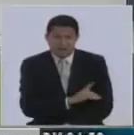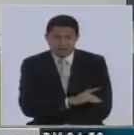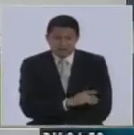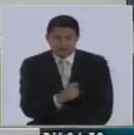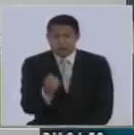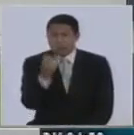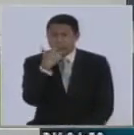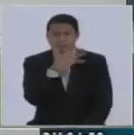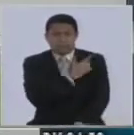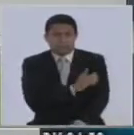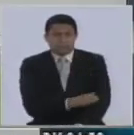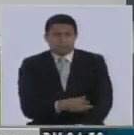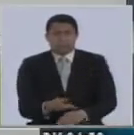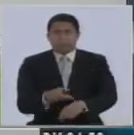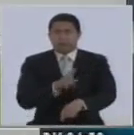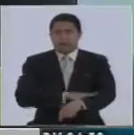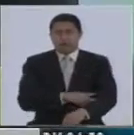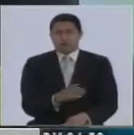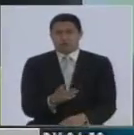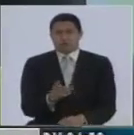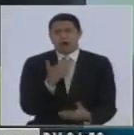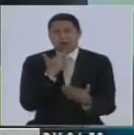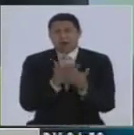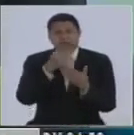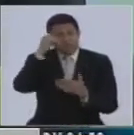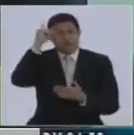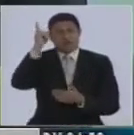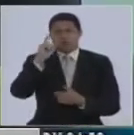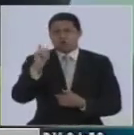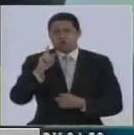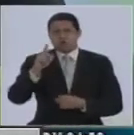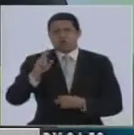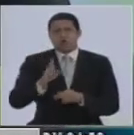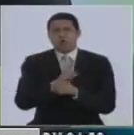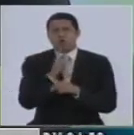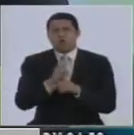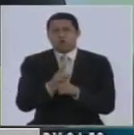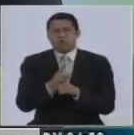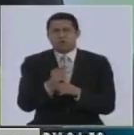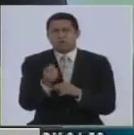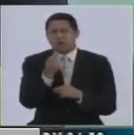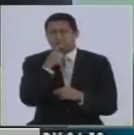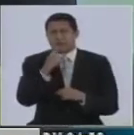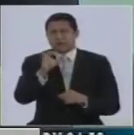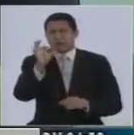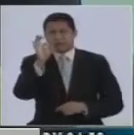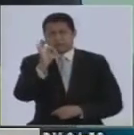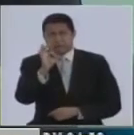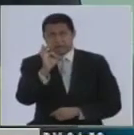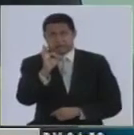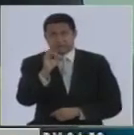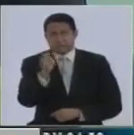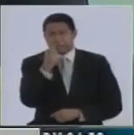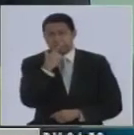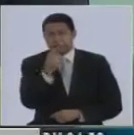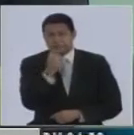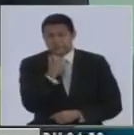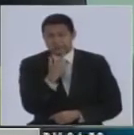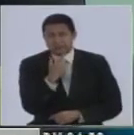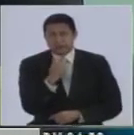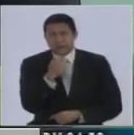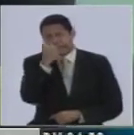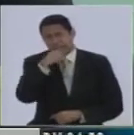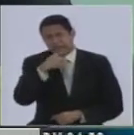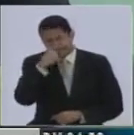aspirina pero gracias a dios ya casi no se usa la aspirina grande para el tratamiento de las